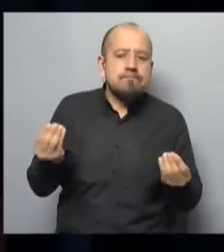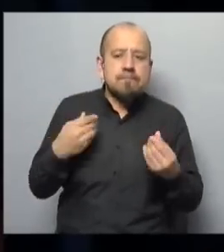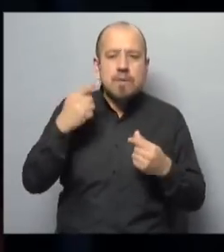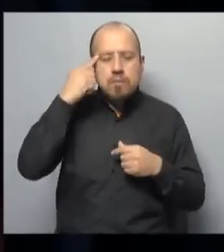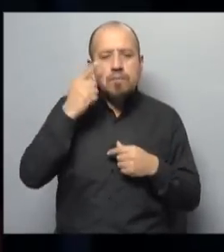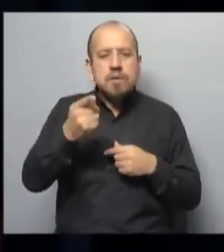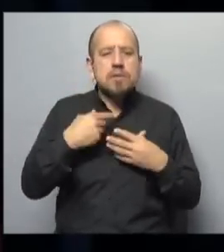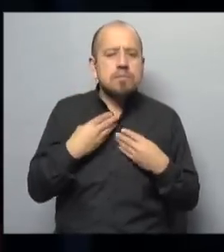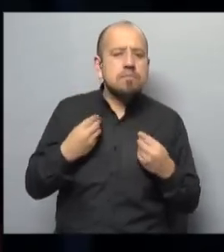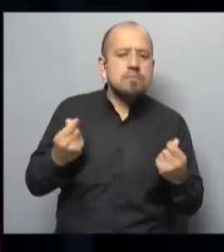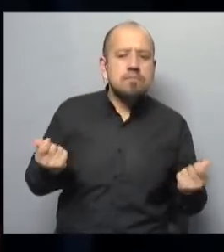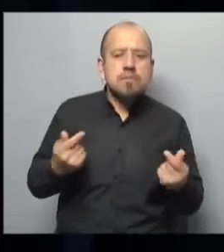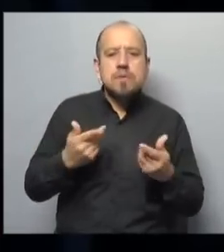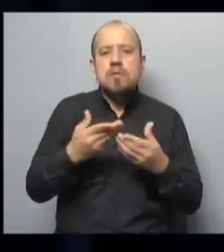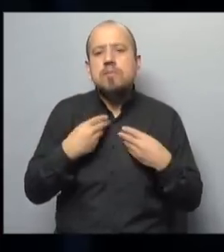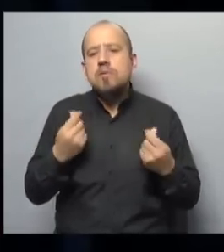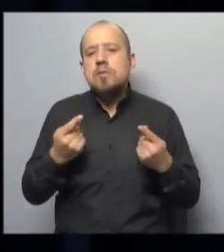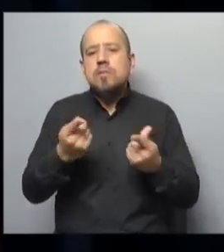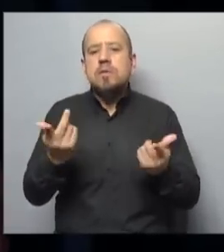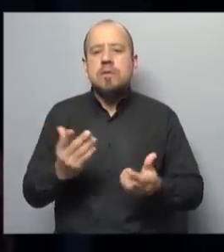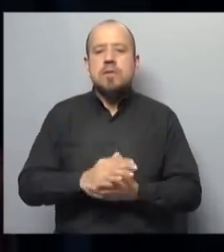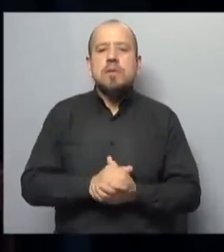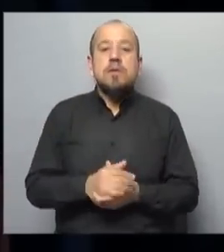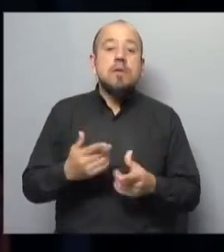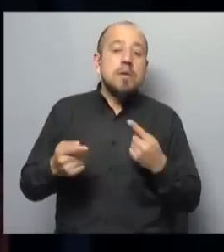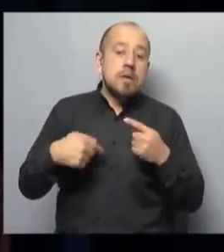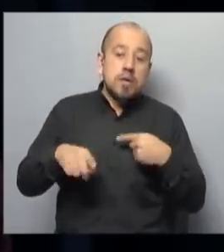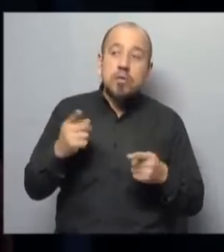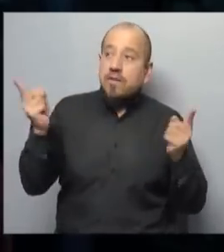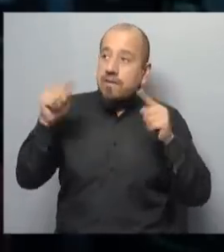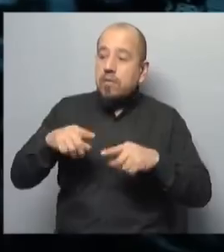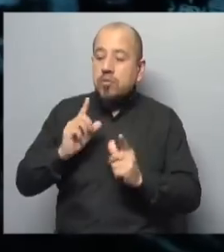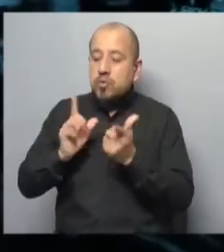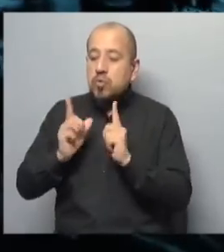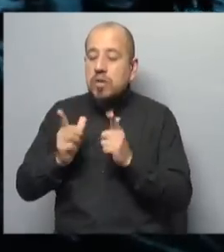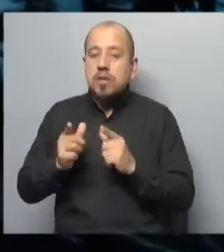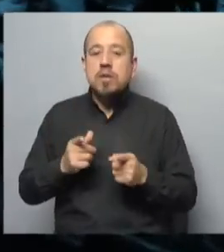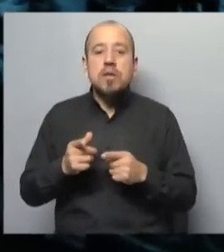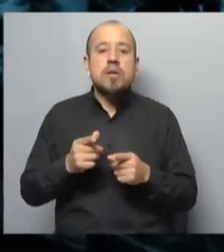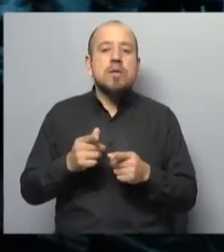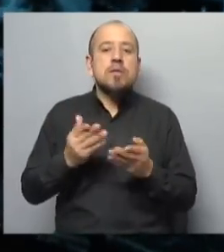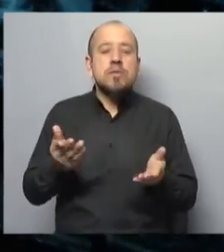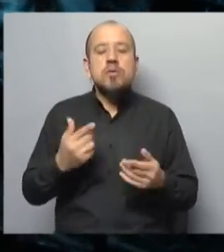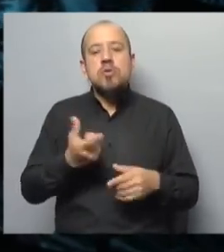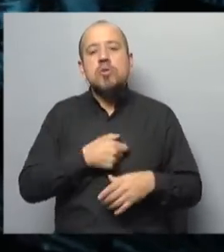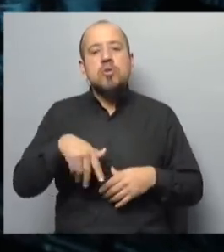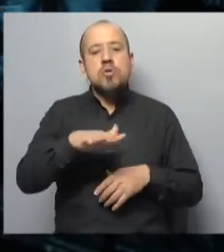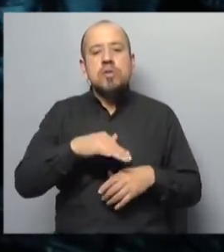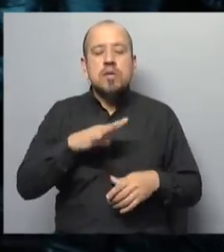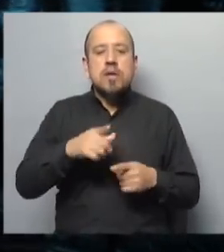percibieron o como lo perciben ustedes tanto esto de la llegada de suárez como ese fenómeno social que se